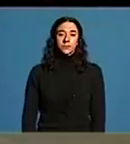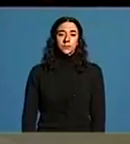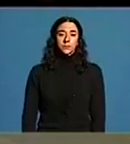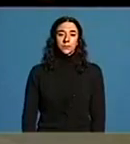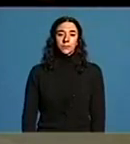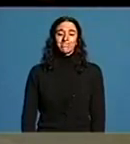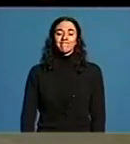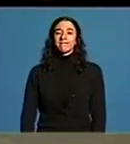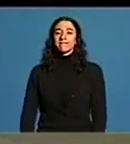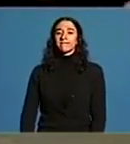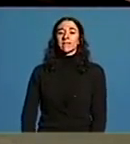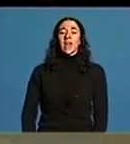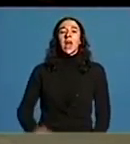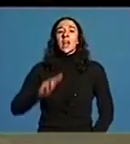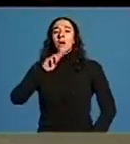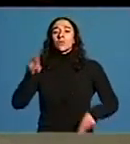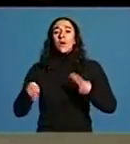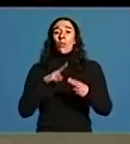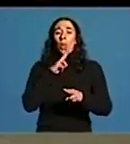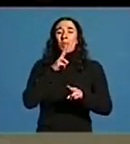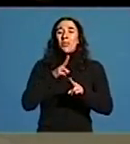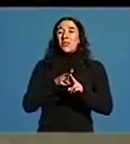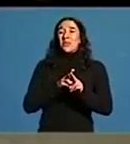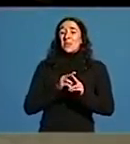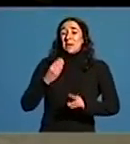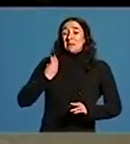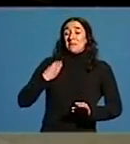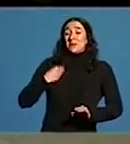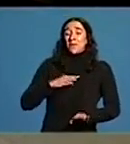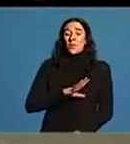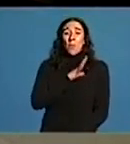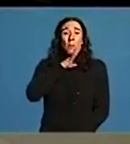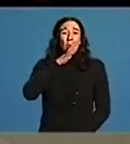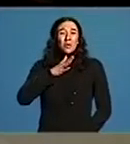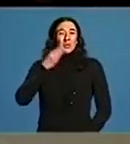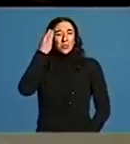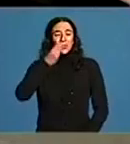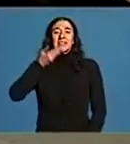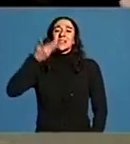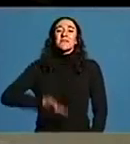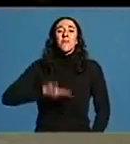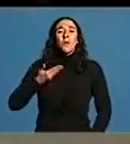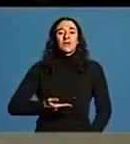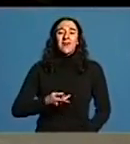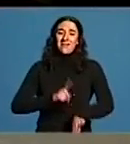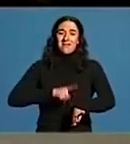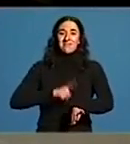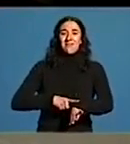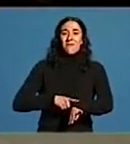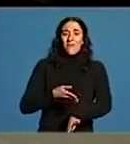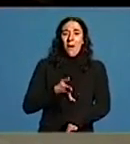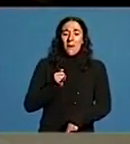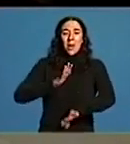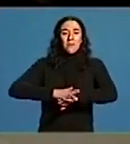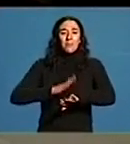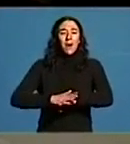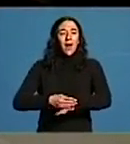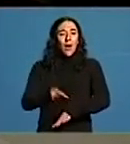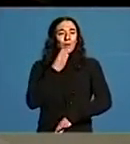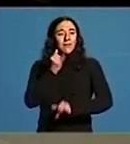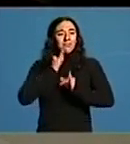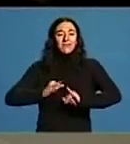Lo de Tempo, el nombre en sí, vino por la importancia de tener tiempo para disfrutar de